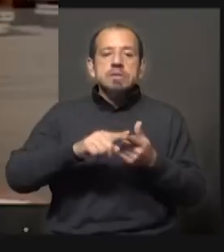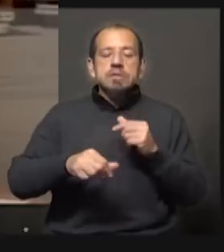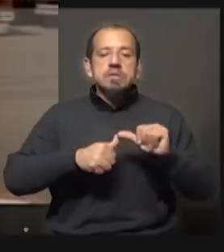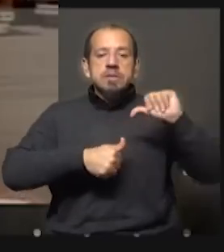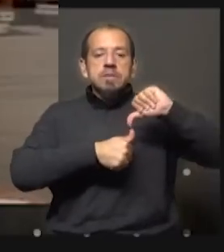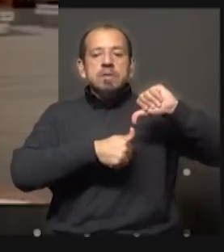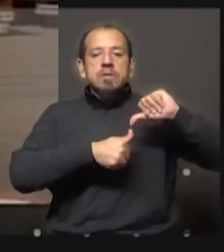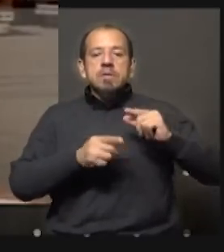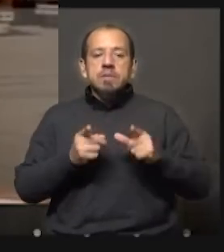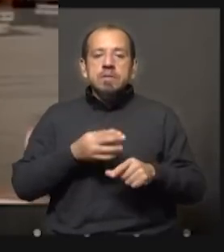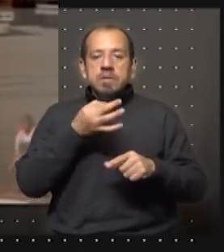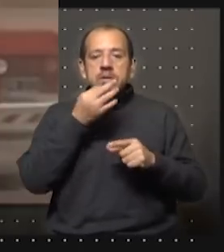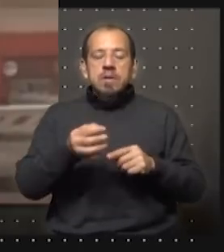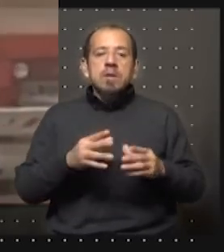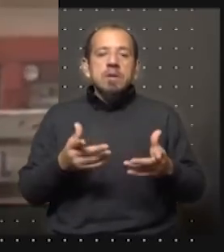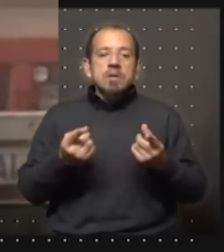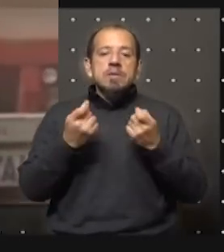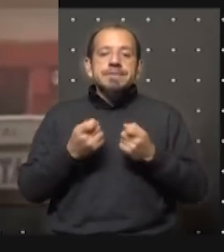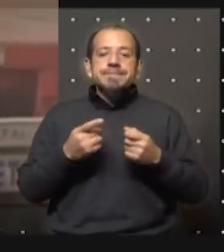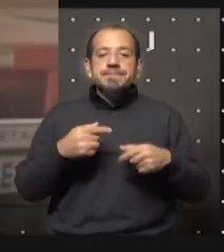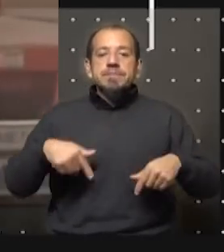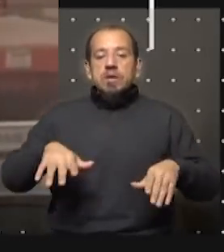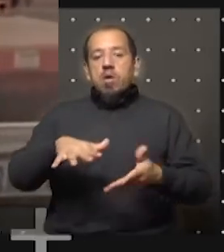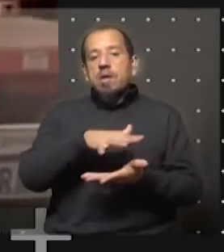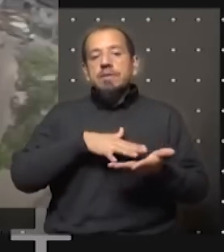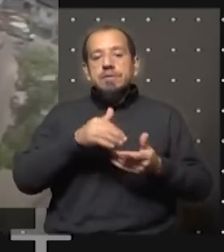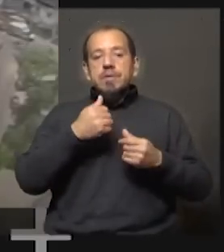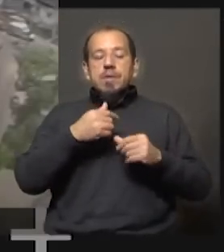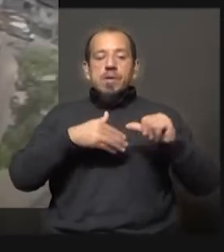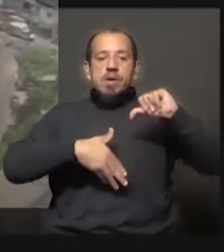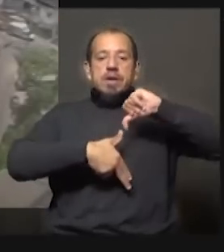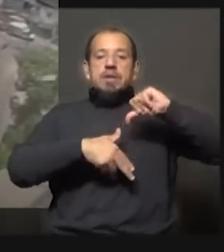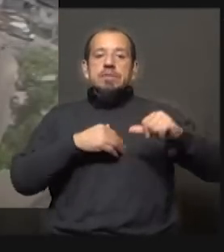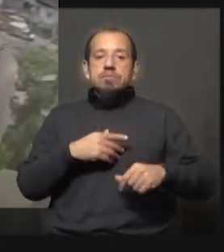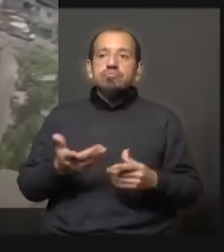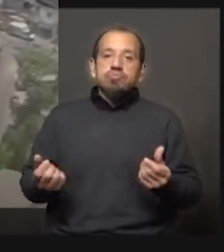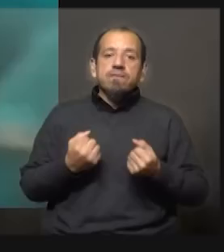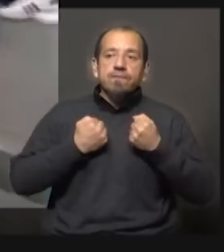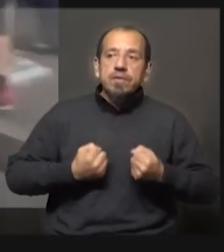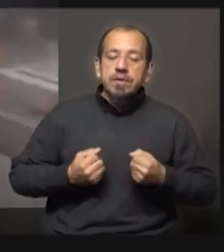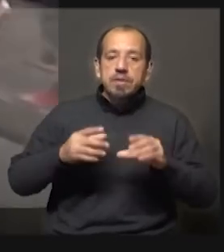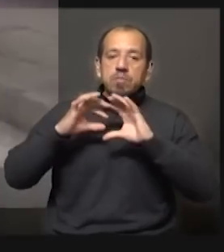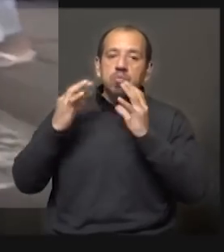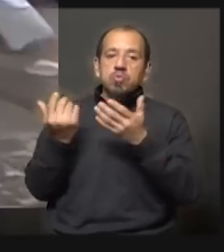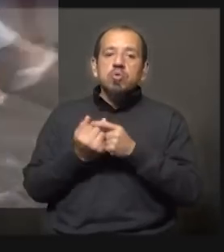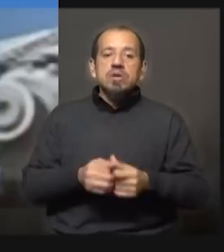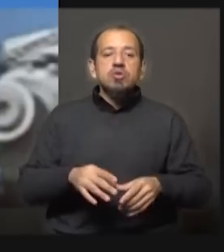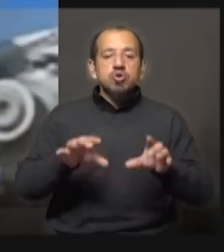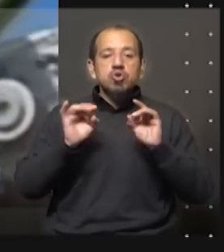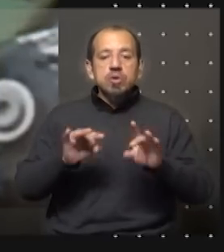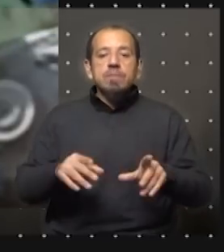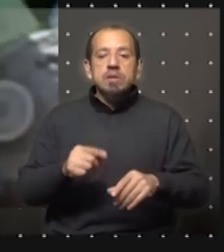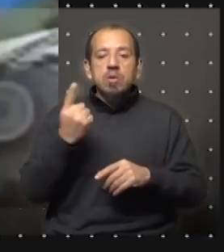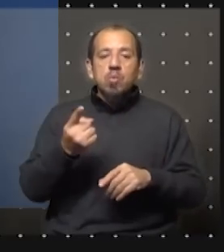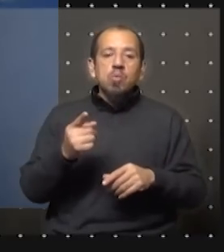y yo mencionó la confluencia necesaria que debe tener la región para lograr peso en el mundo y la necesidad de ir a una moneda única del mercosur para el comercio